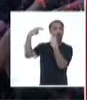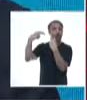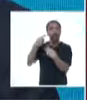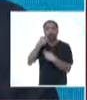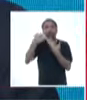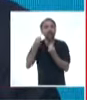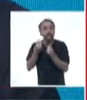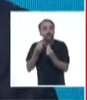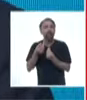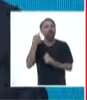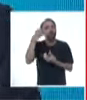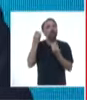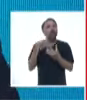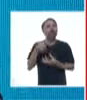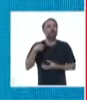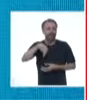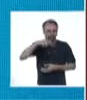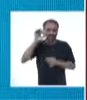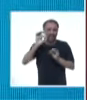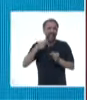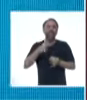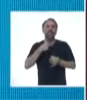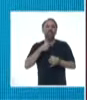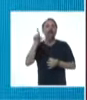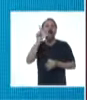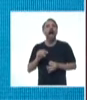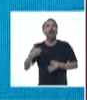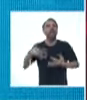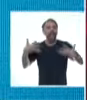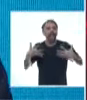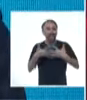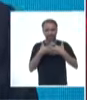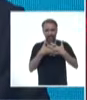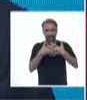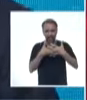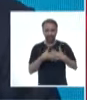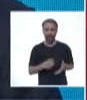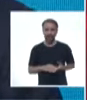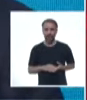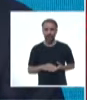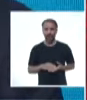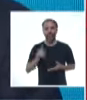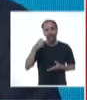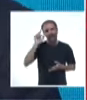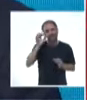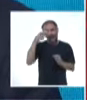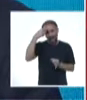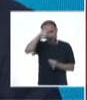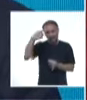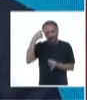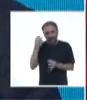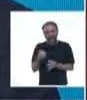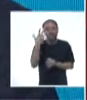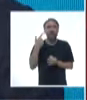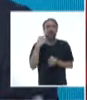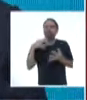esos 75000 alumnos preguntamos nosotros por qué es imposible pagar una cuota de más de 100.000 pesos